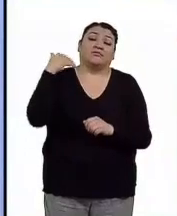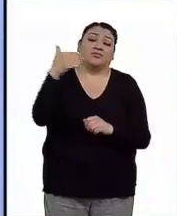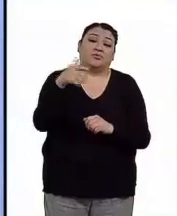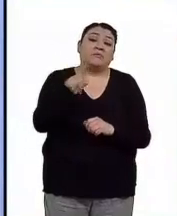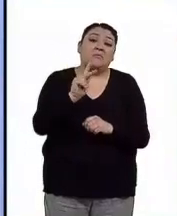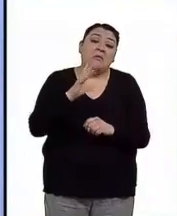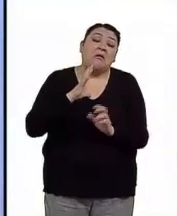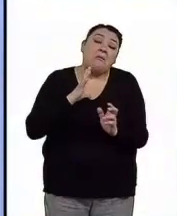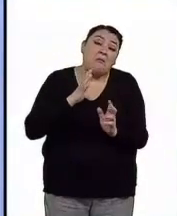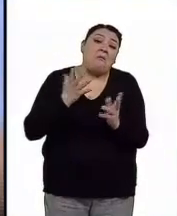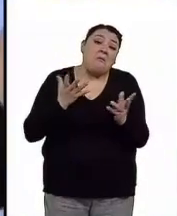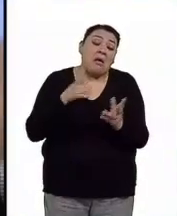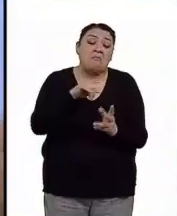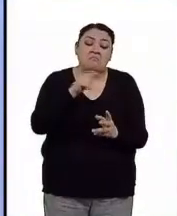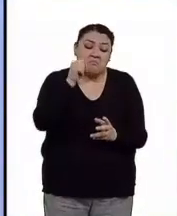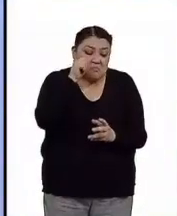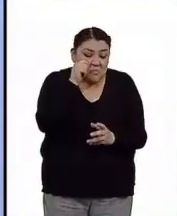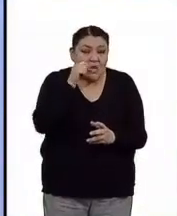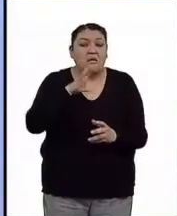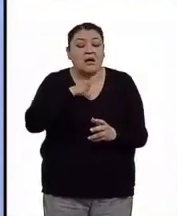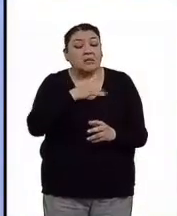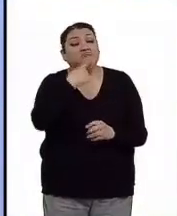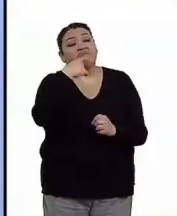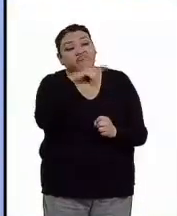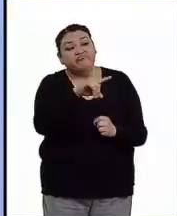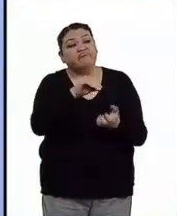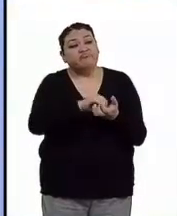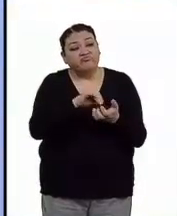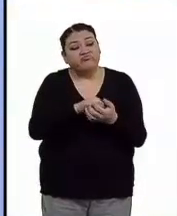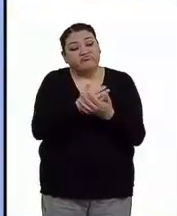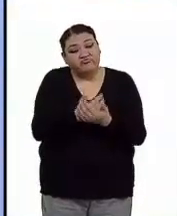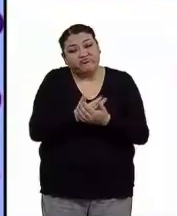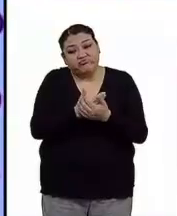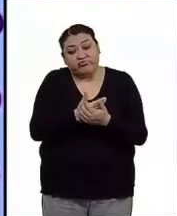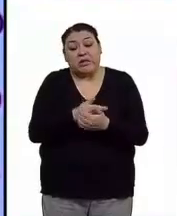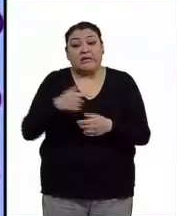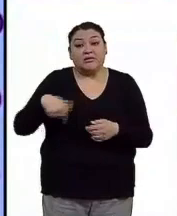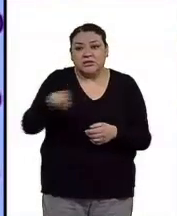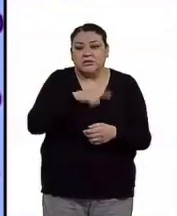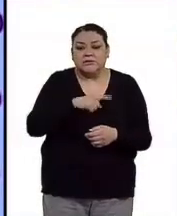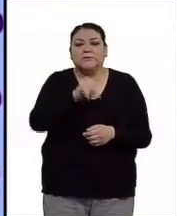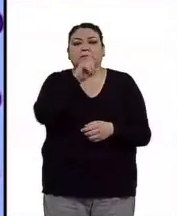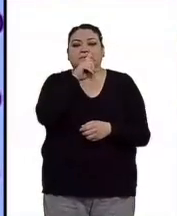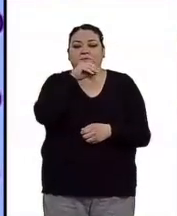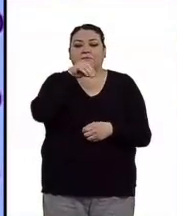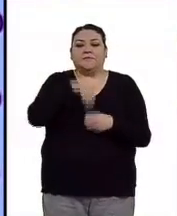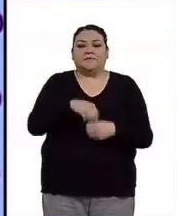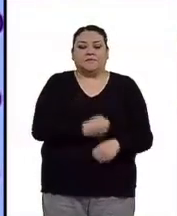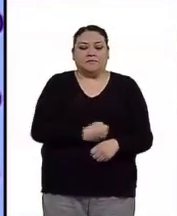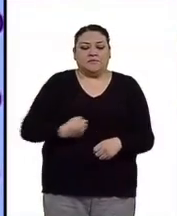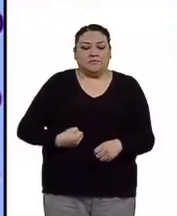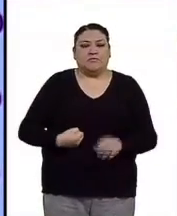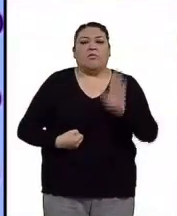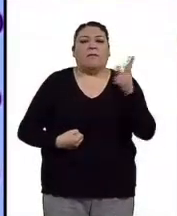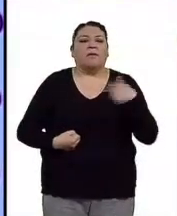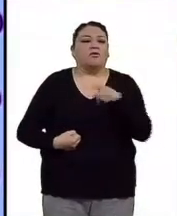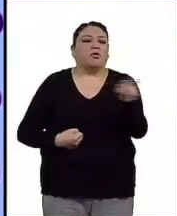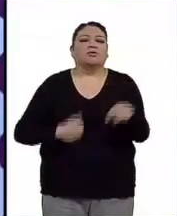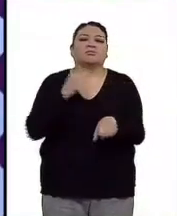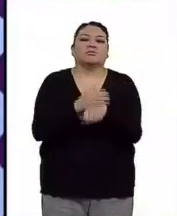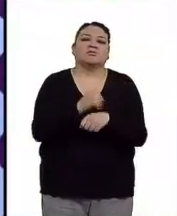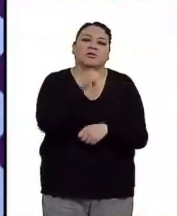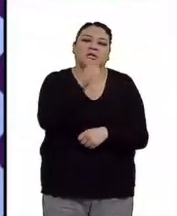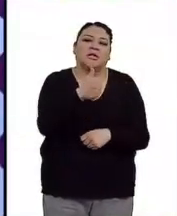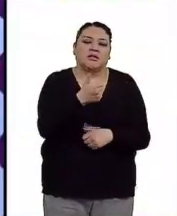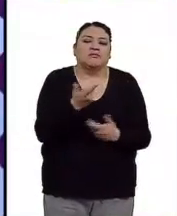tenemos, ¿no? Y hay que agotarlo, hay que ejercerlo, ¿no? El silencio el silencio alimenta la impunidad, entonces pues no creo que ayude